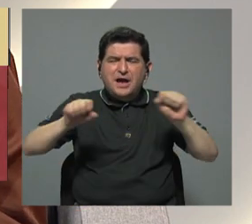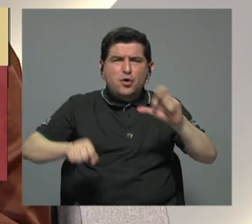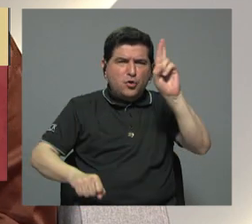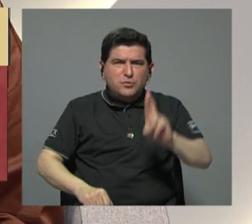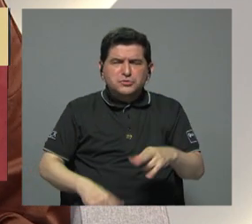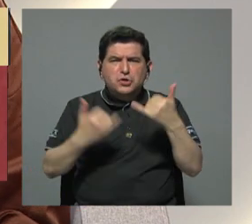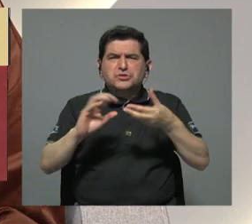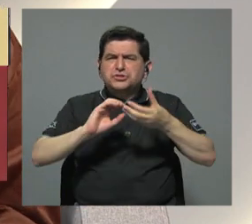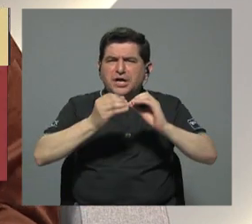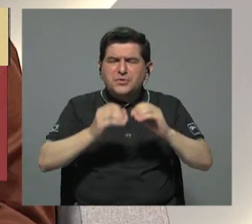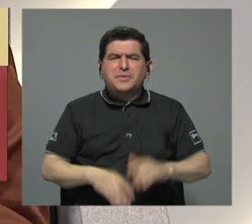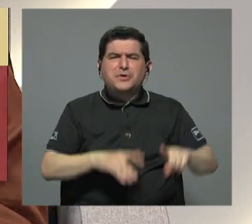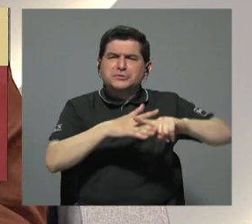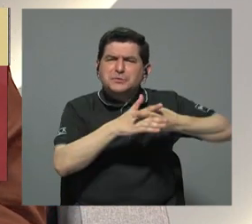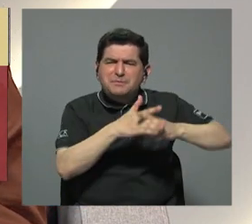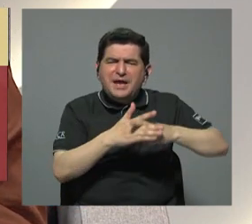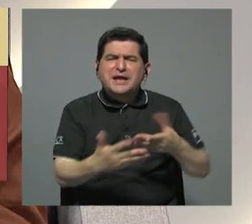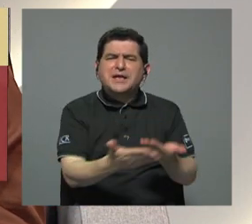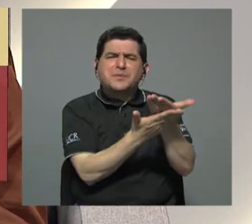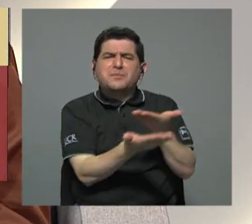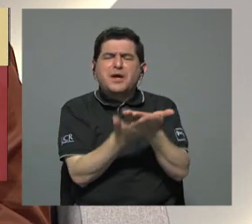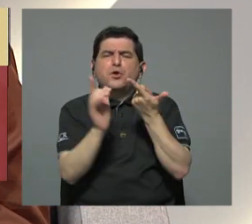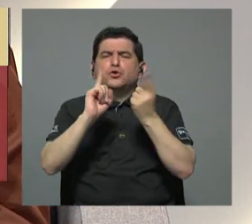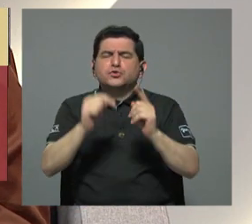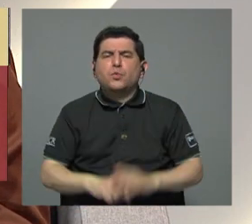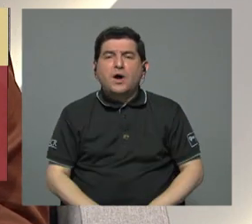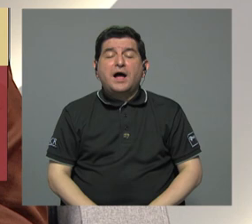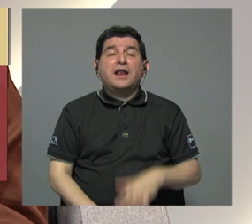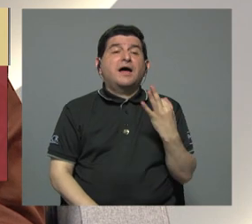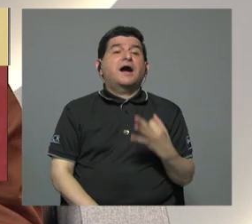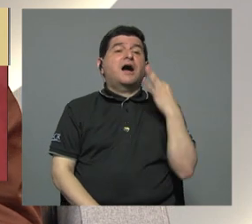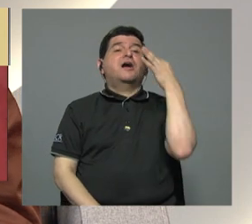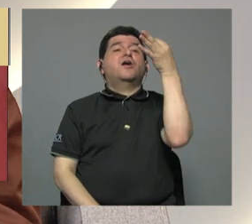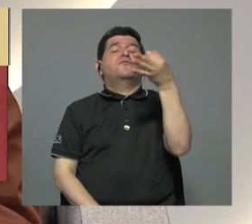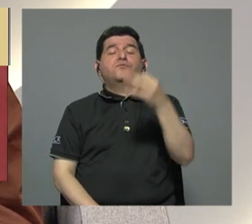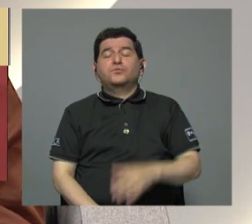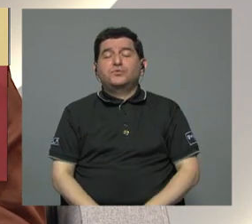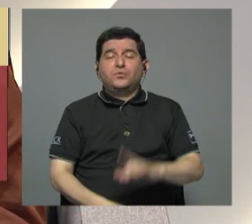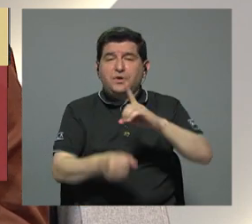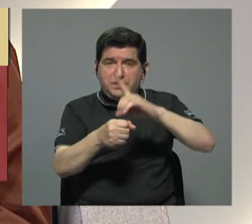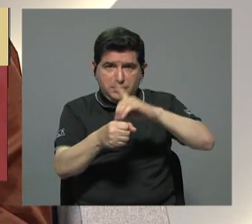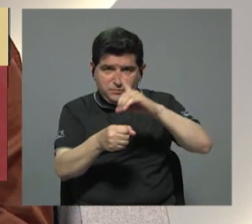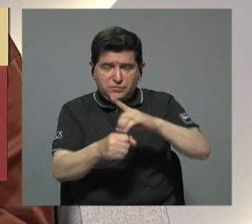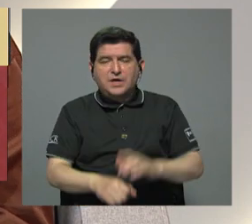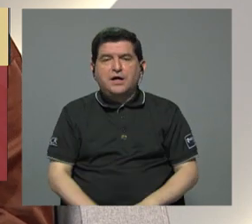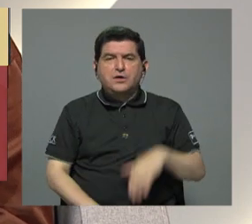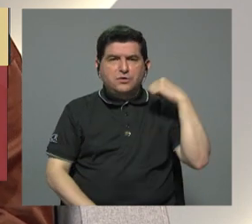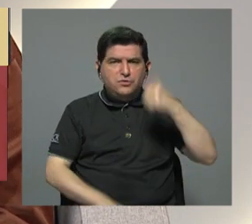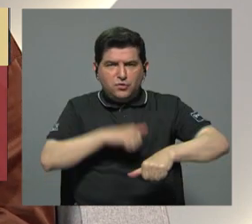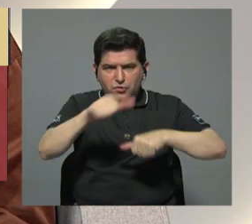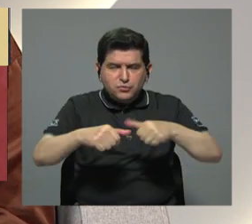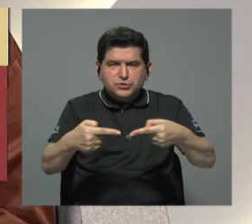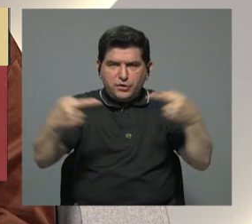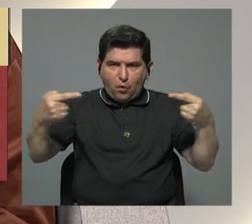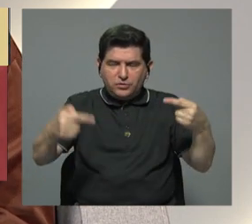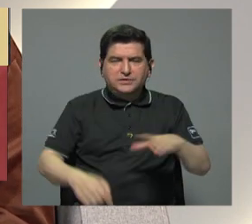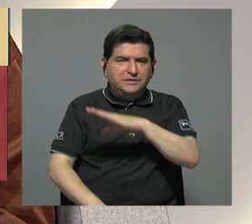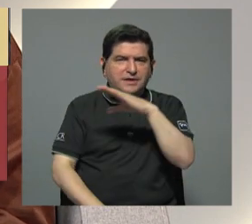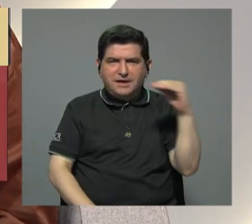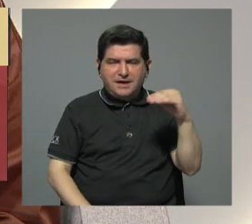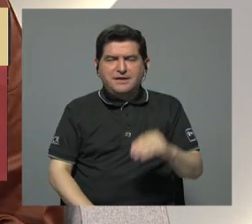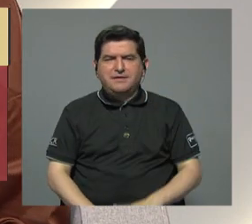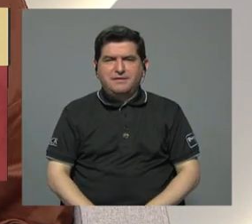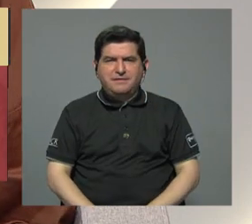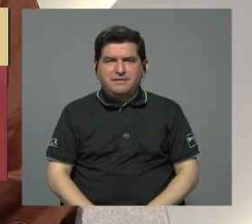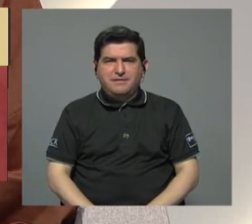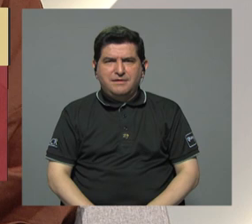han habido algunos datos que mecanismos van a proponer en una eventual legislatura para combatirla y cómo se